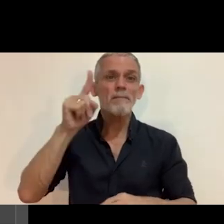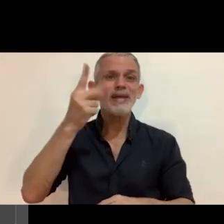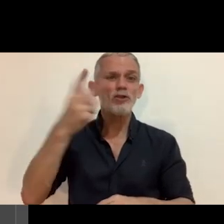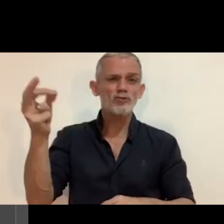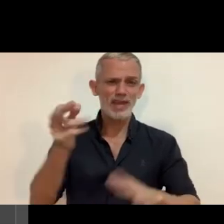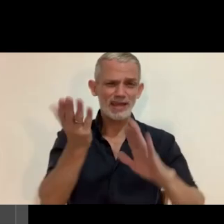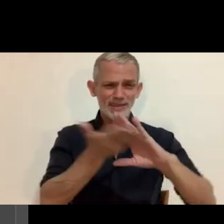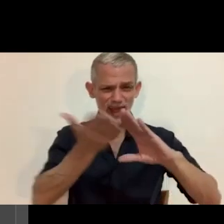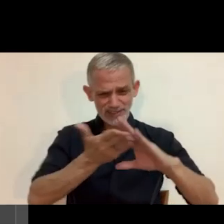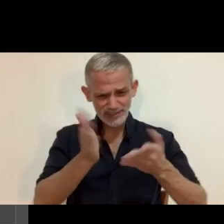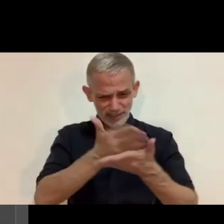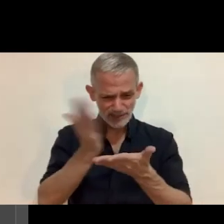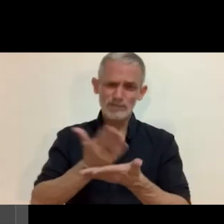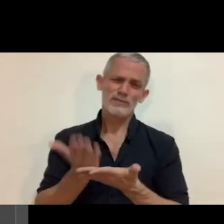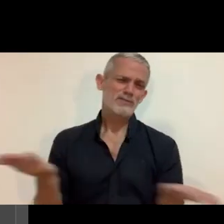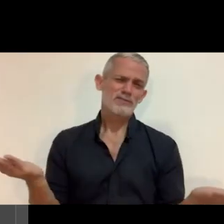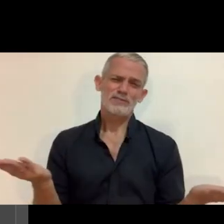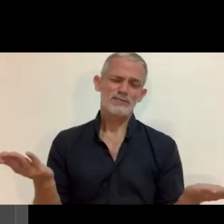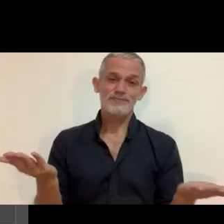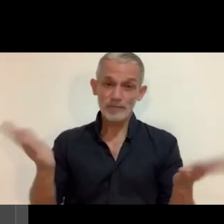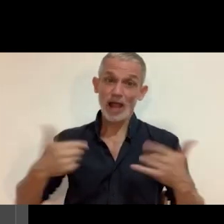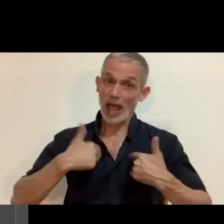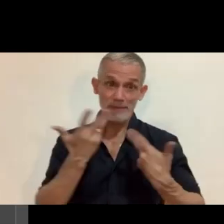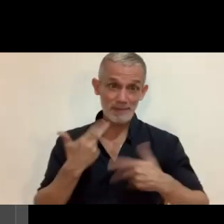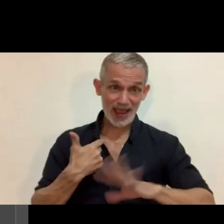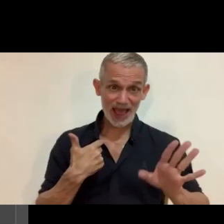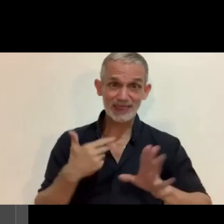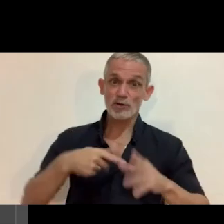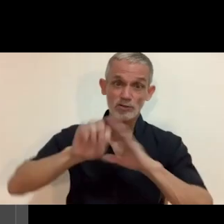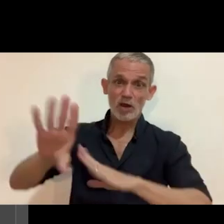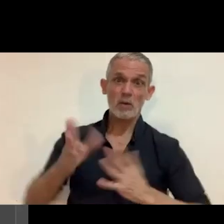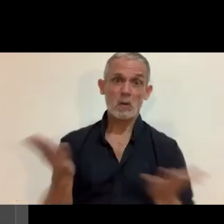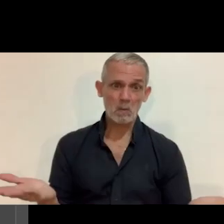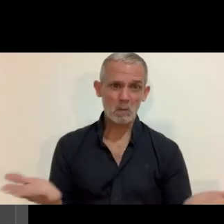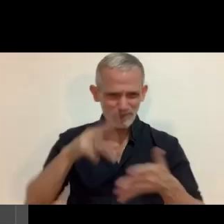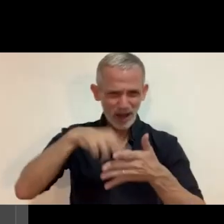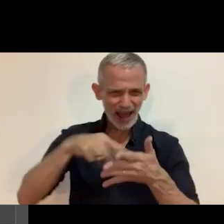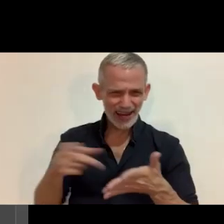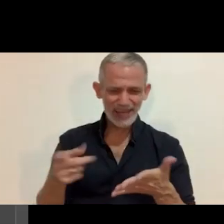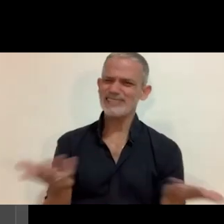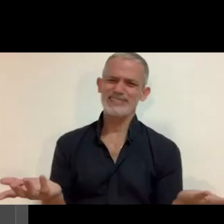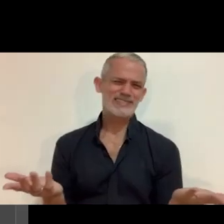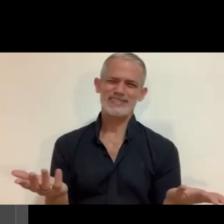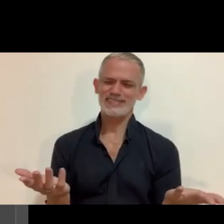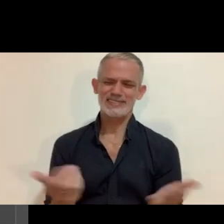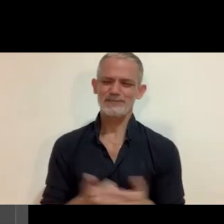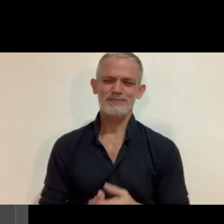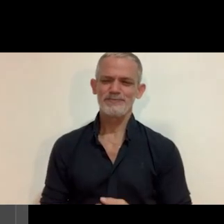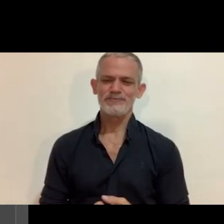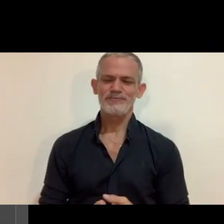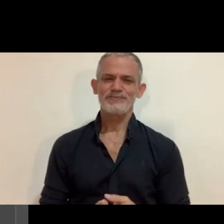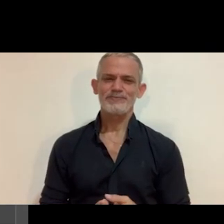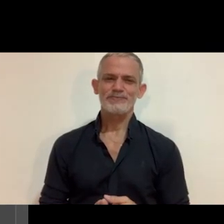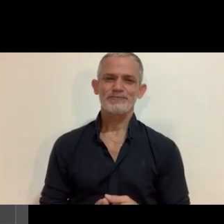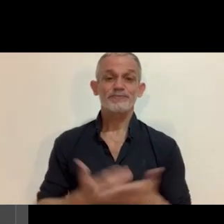esto? Bueno, por más que a mí me encante, me fascina la jurisprudencia, pero no las leí.